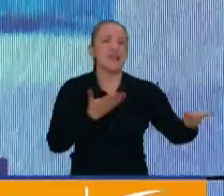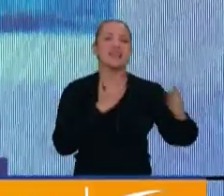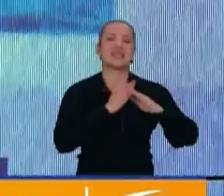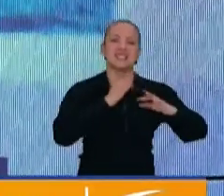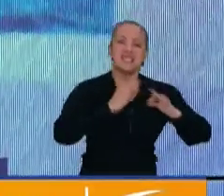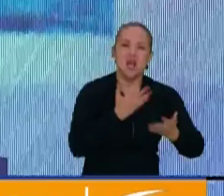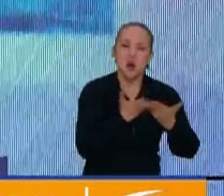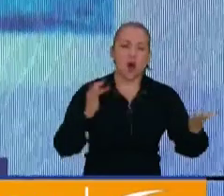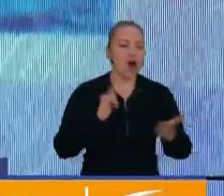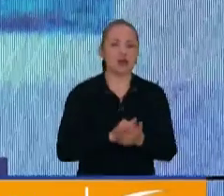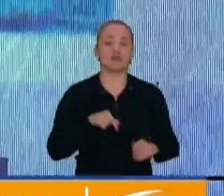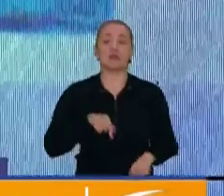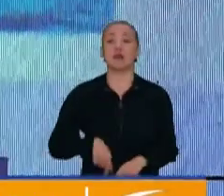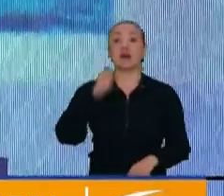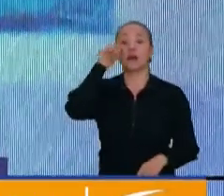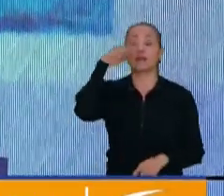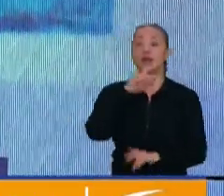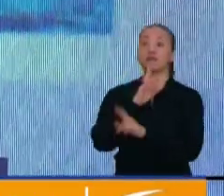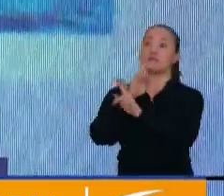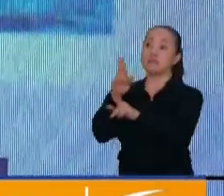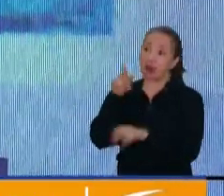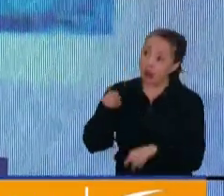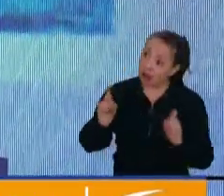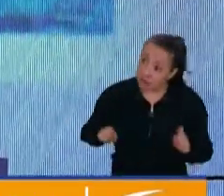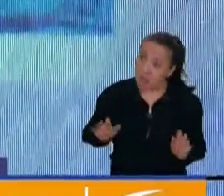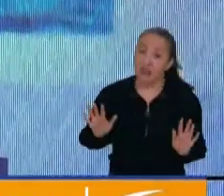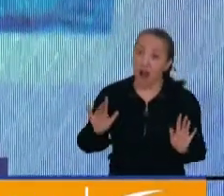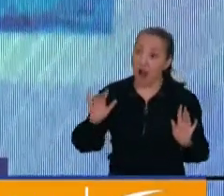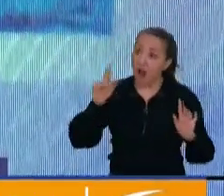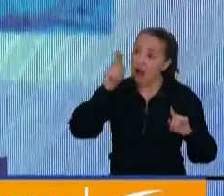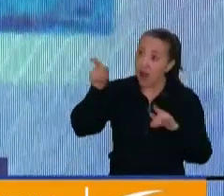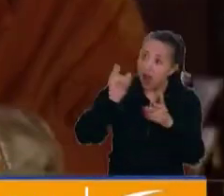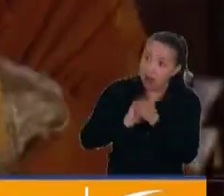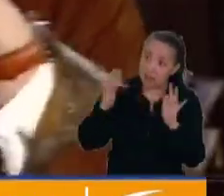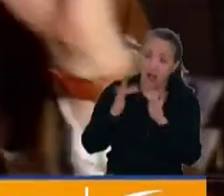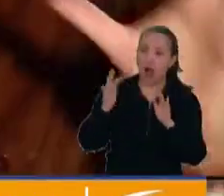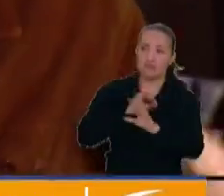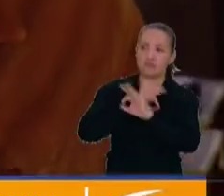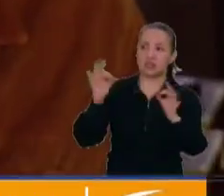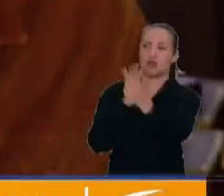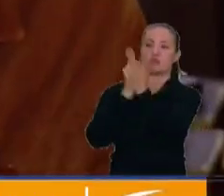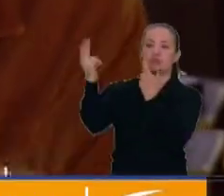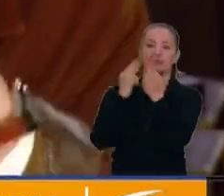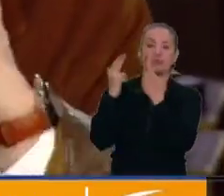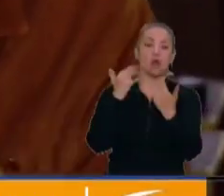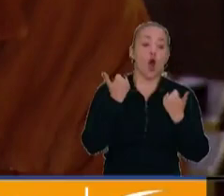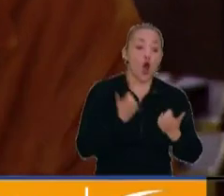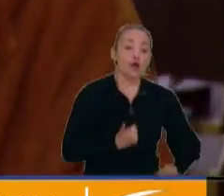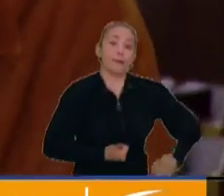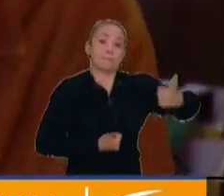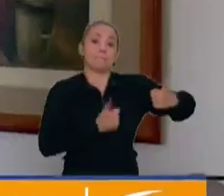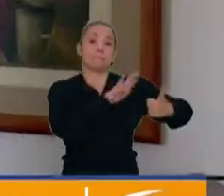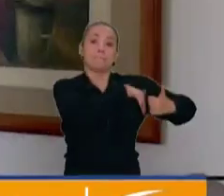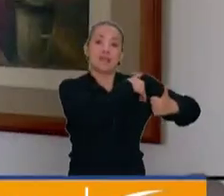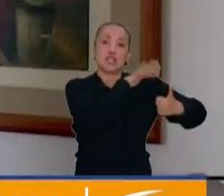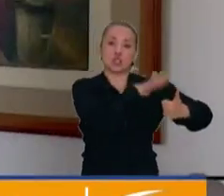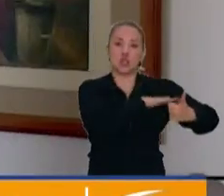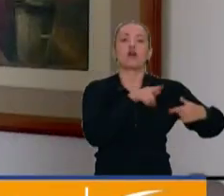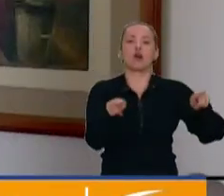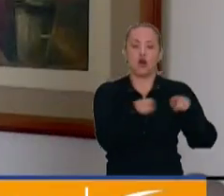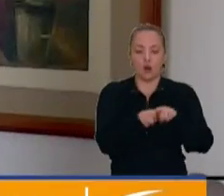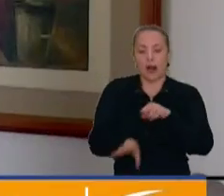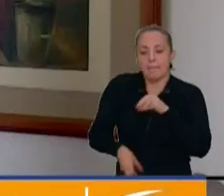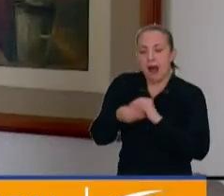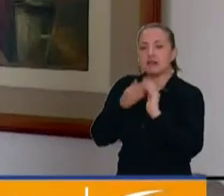el mandatario advirtió que si es necesario, se suspenderán las relaciones diplomáticas. Hoy, el canciller Álvaro Leiva se sumó con